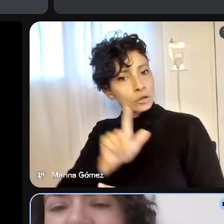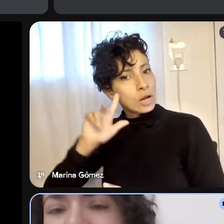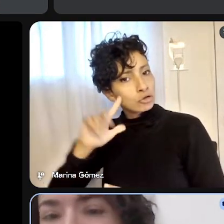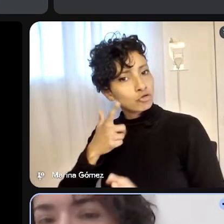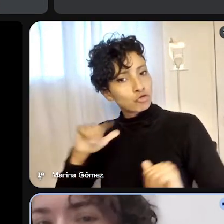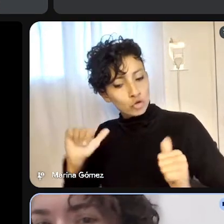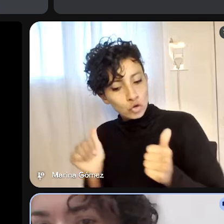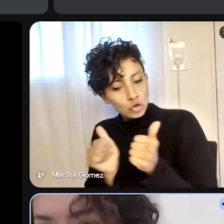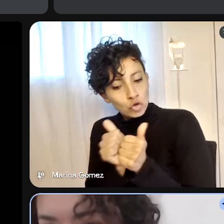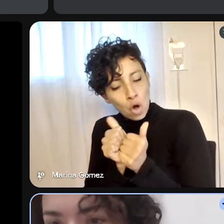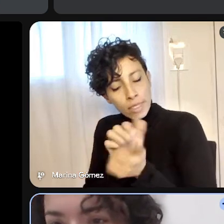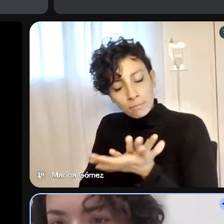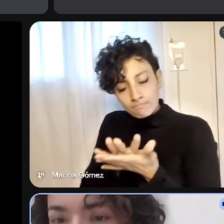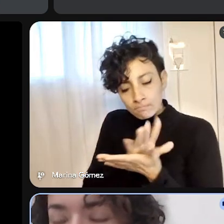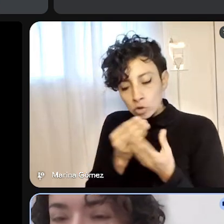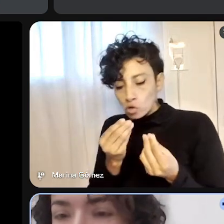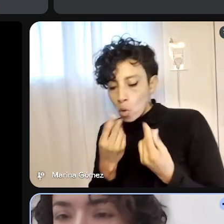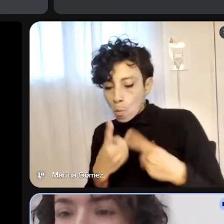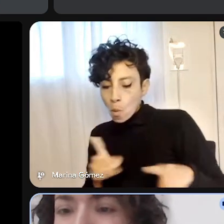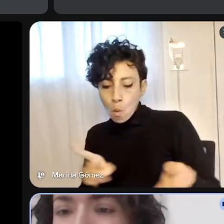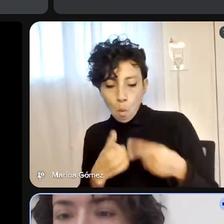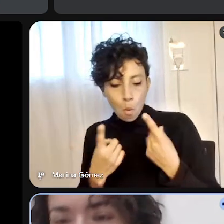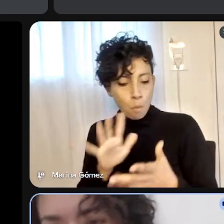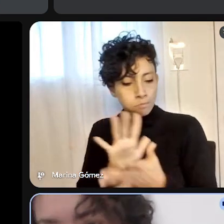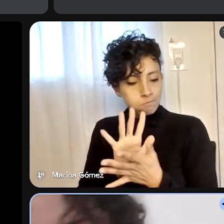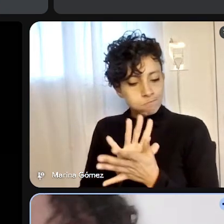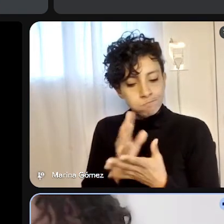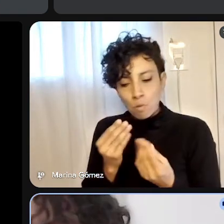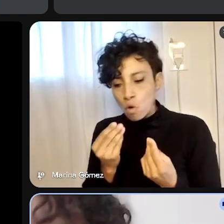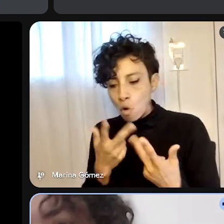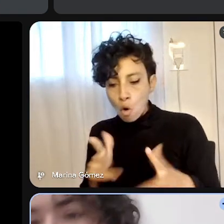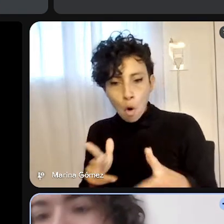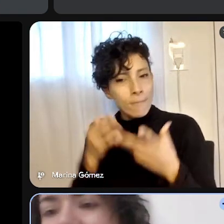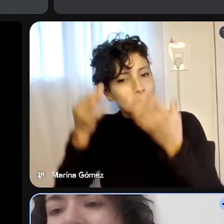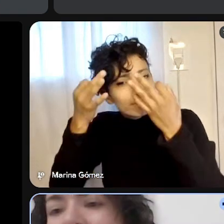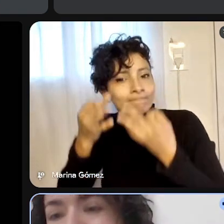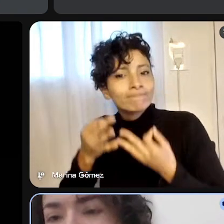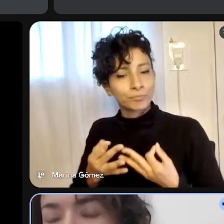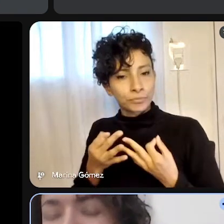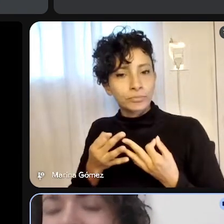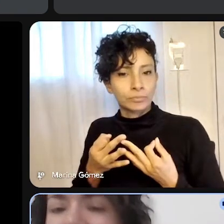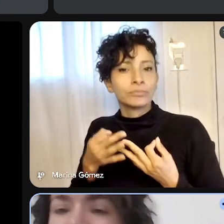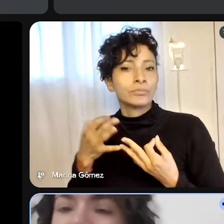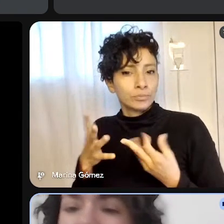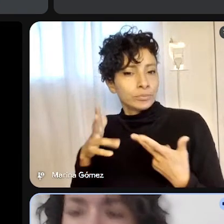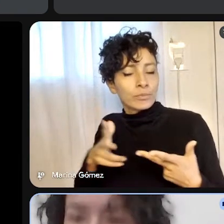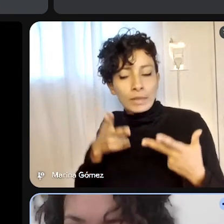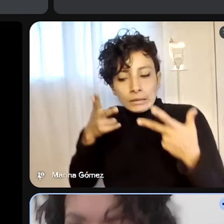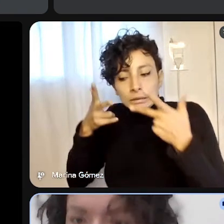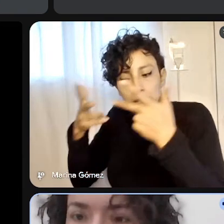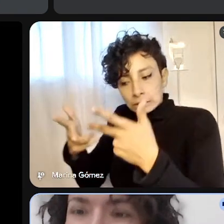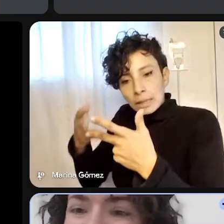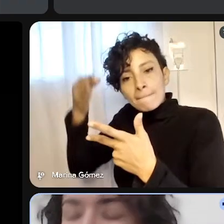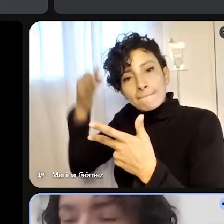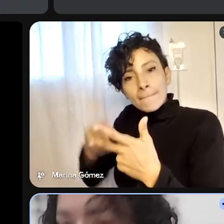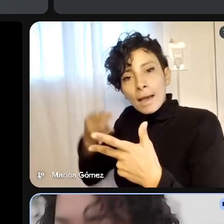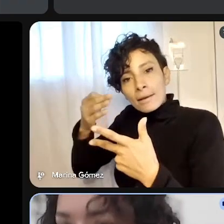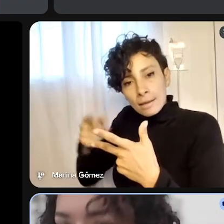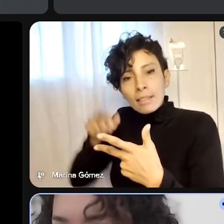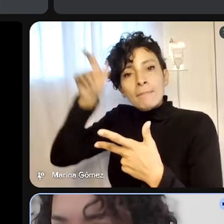para resolver de un modo asertivo los mensajes y que una persona